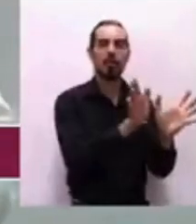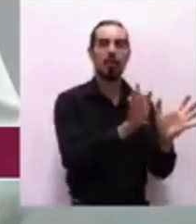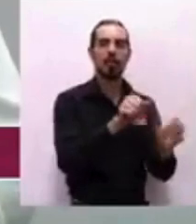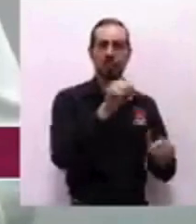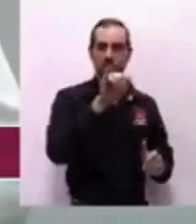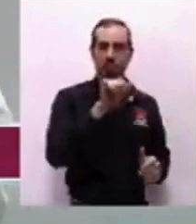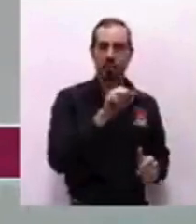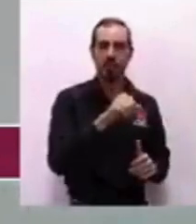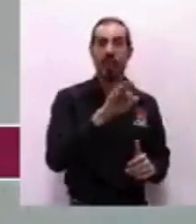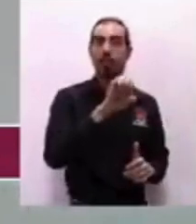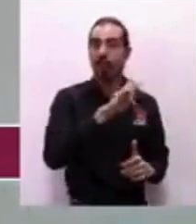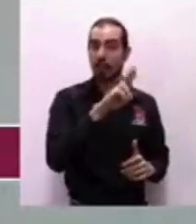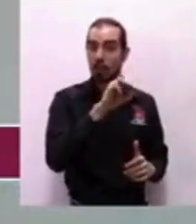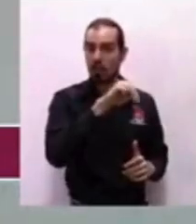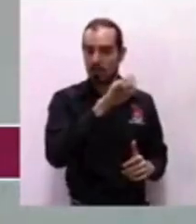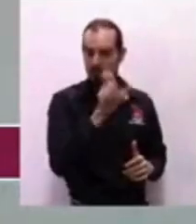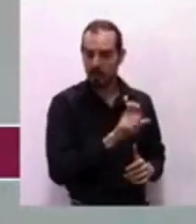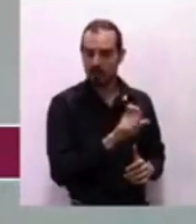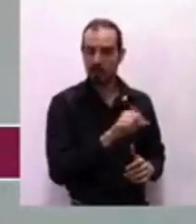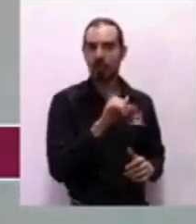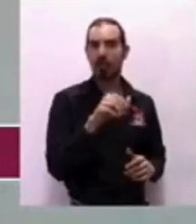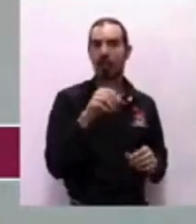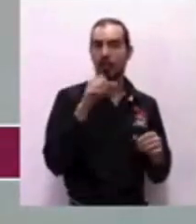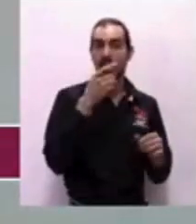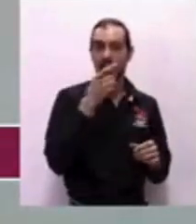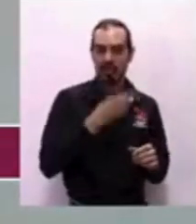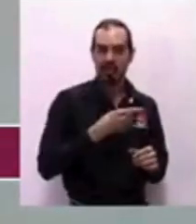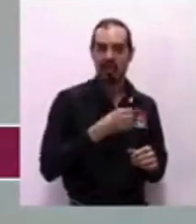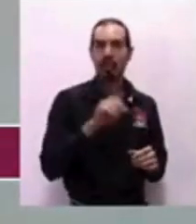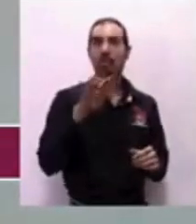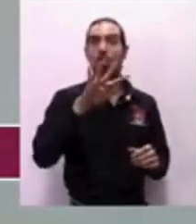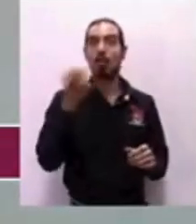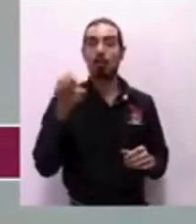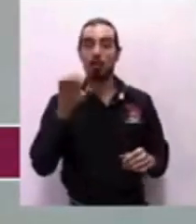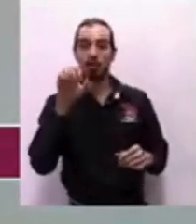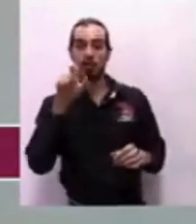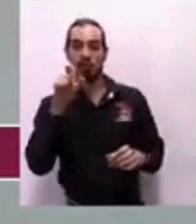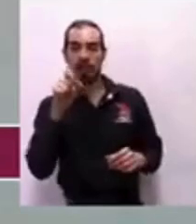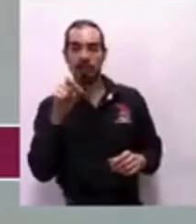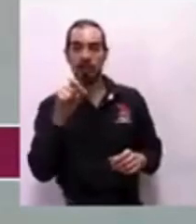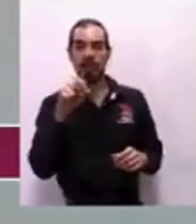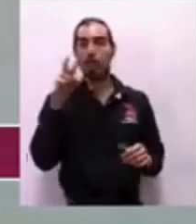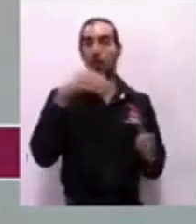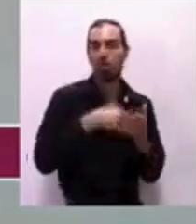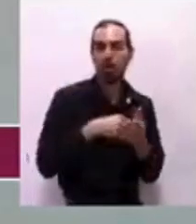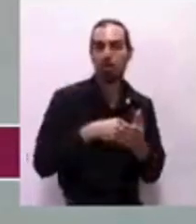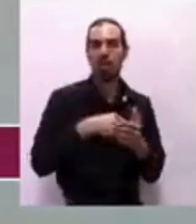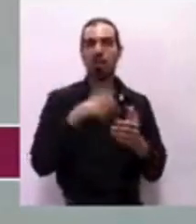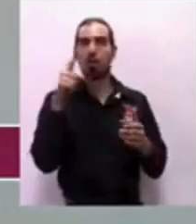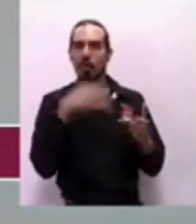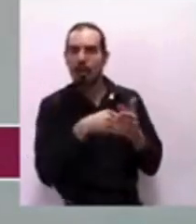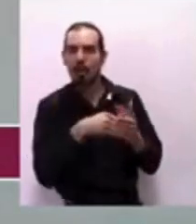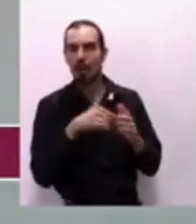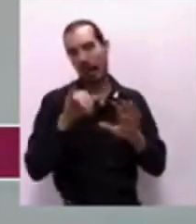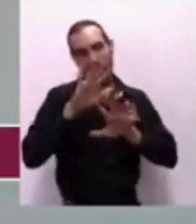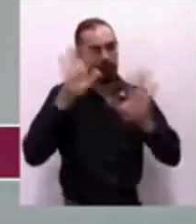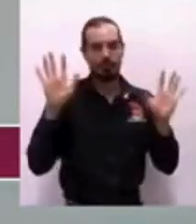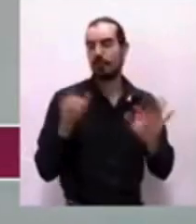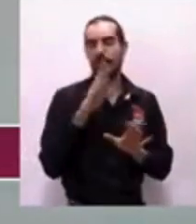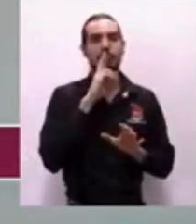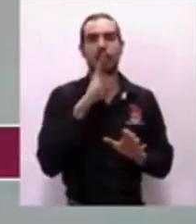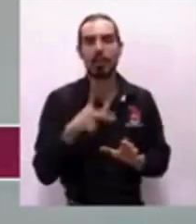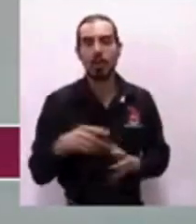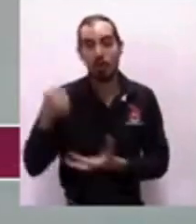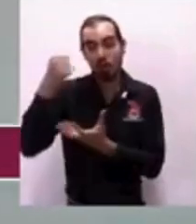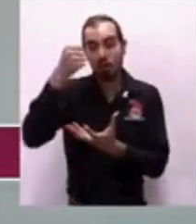que Ferromex y el Gobierno Federal en lugar de 420 millones quiere invertir 1000 o 2000 millones en Juárez Pues yo encantadísimo de la vida